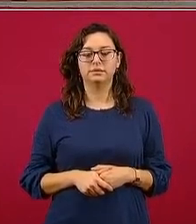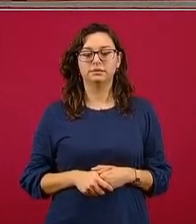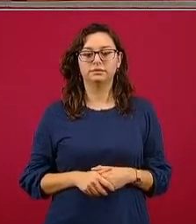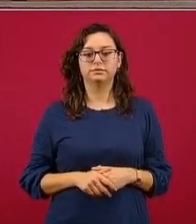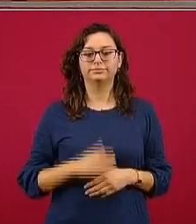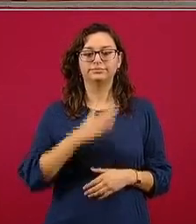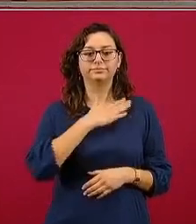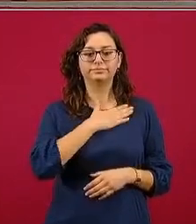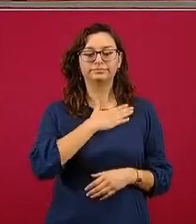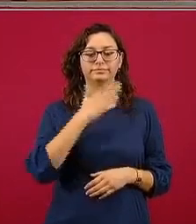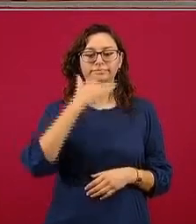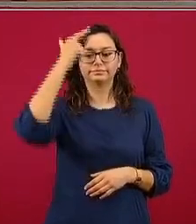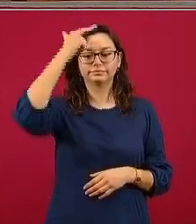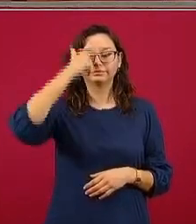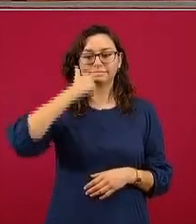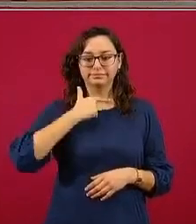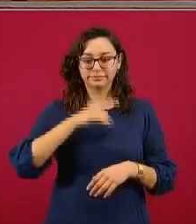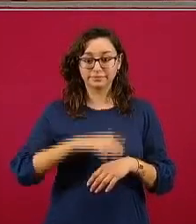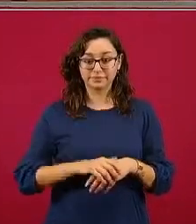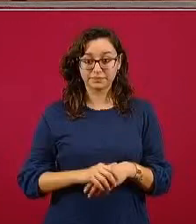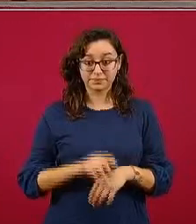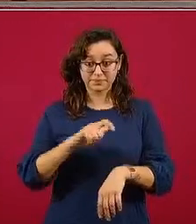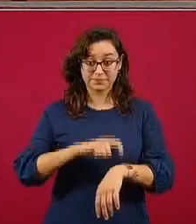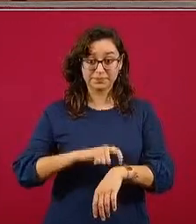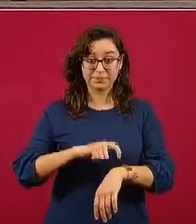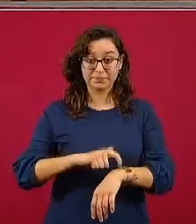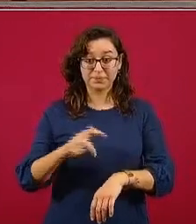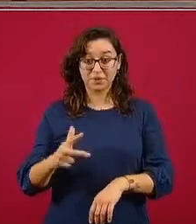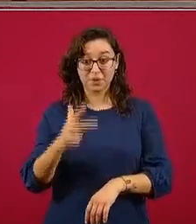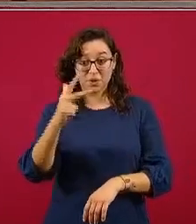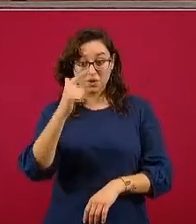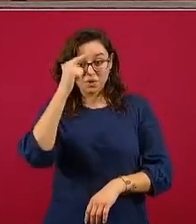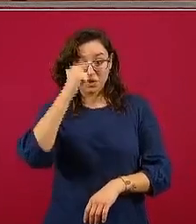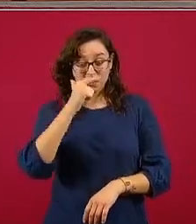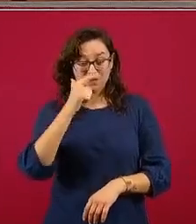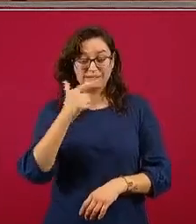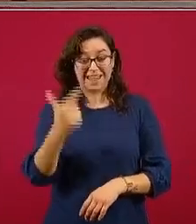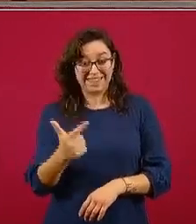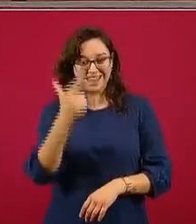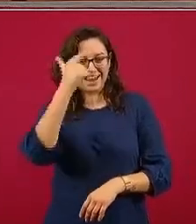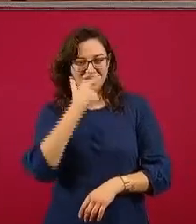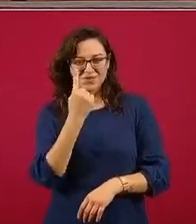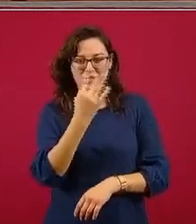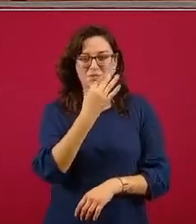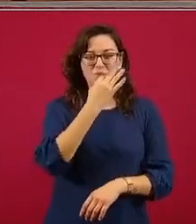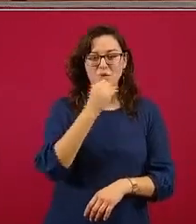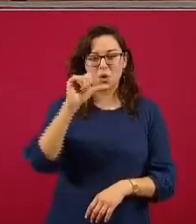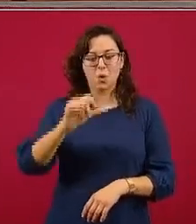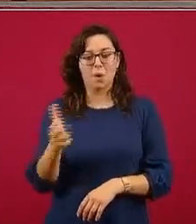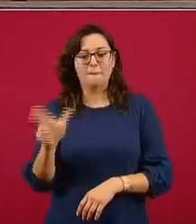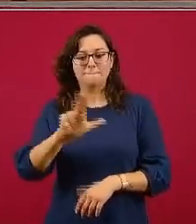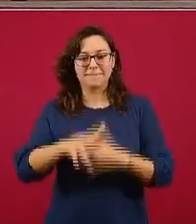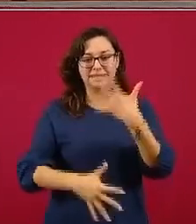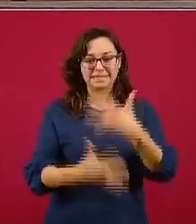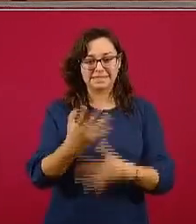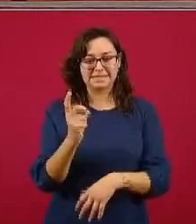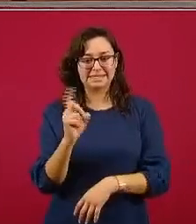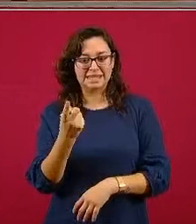Muy buenas noches. Son las 19:01 de este martes 15 de diciembre